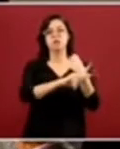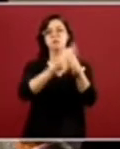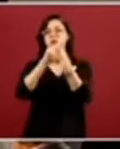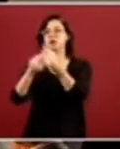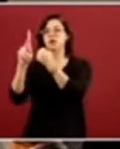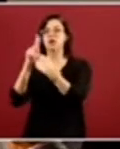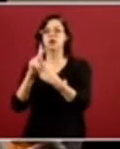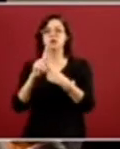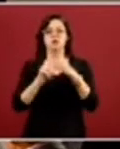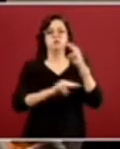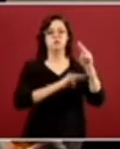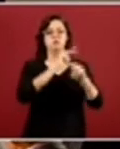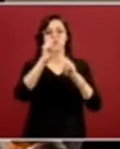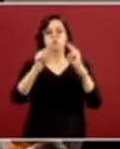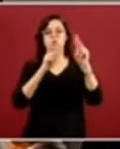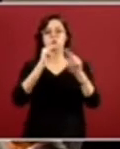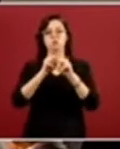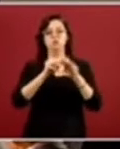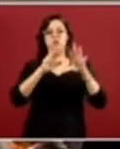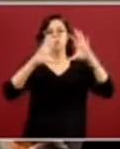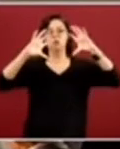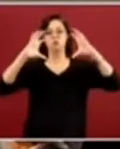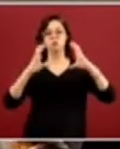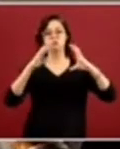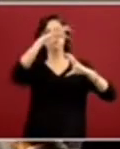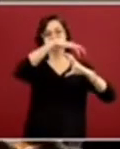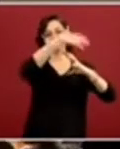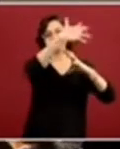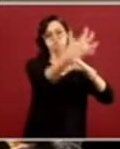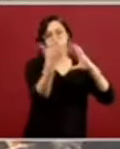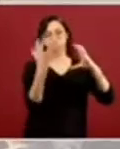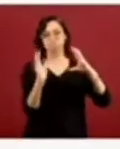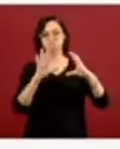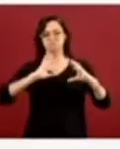distintos continentes, en la transmisión de la enfermedad.